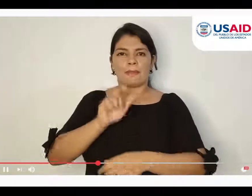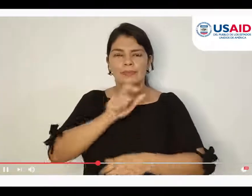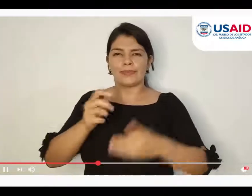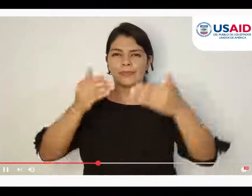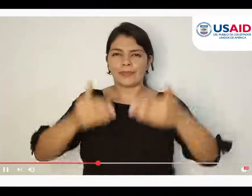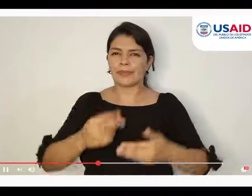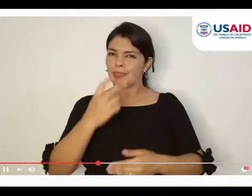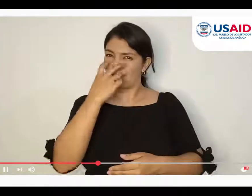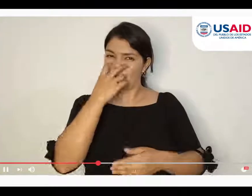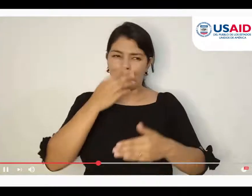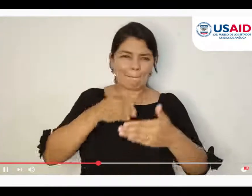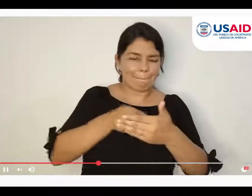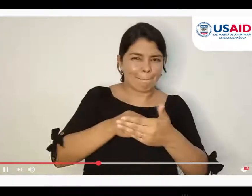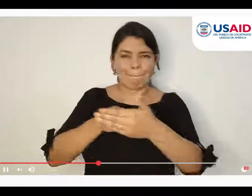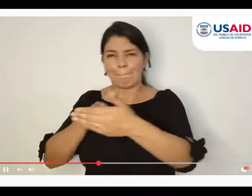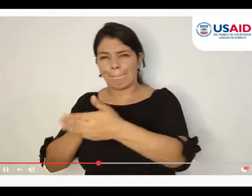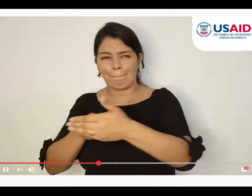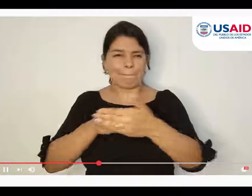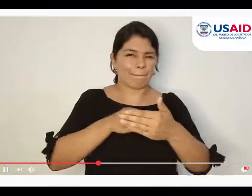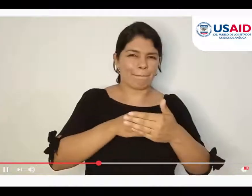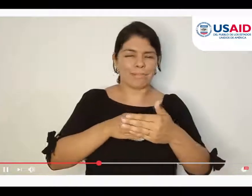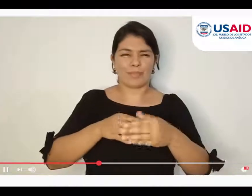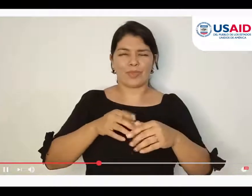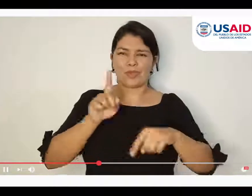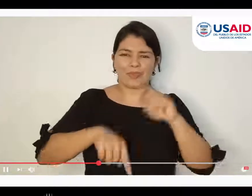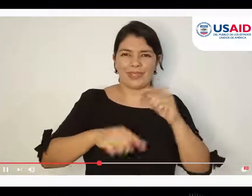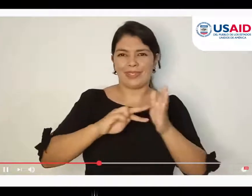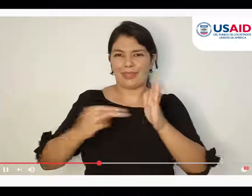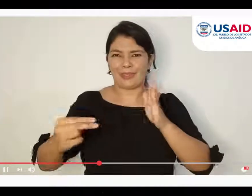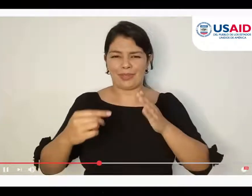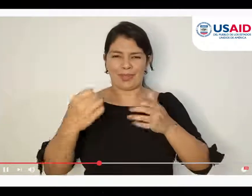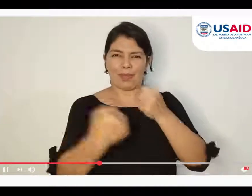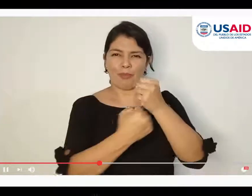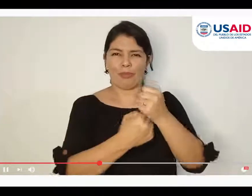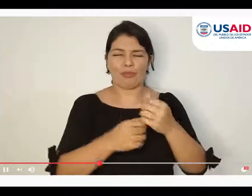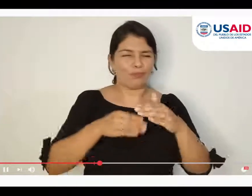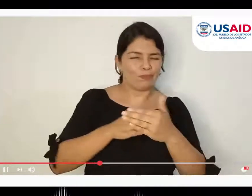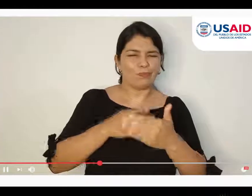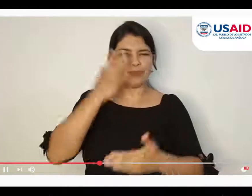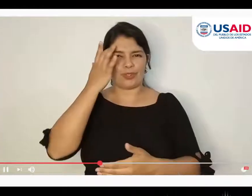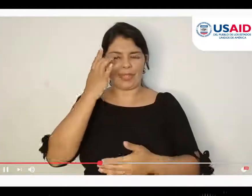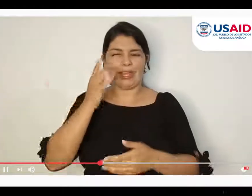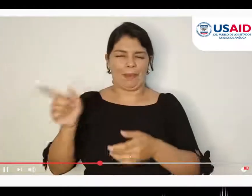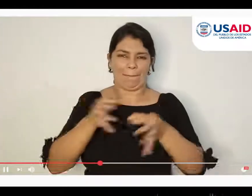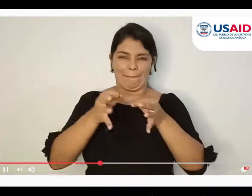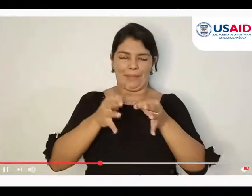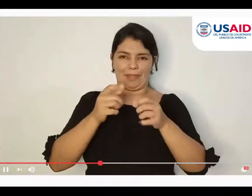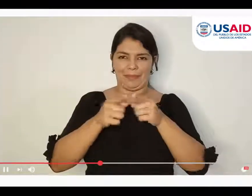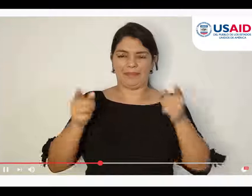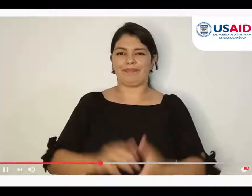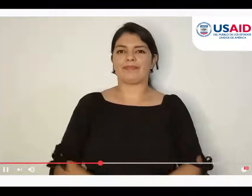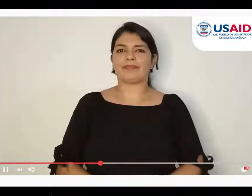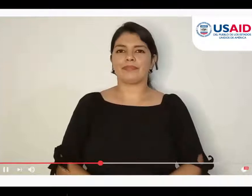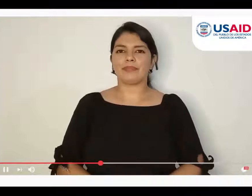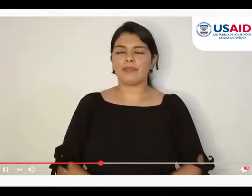con discapacidad visual para acceder a los apoyos tecnológicos. Bueno, digamos que barrera,